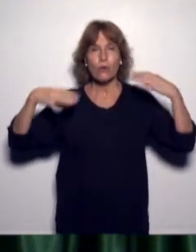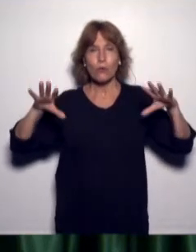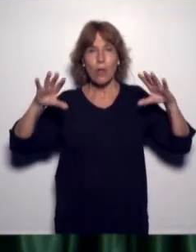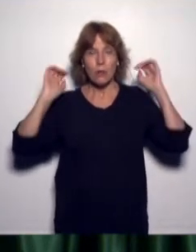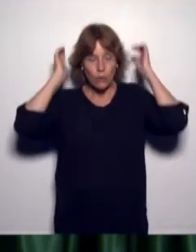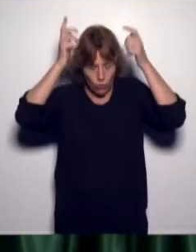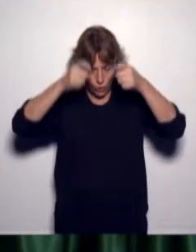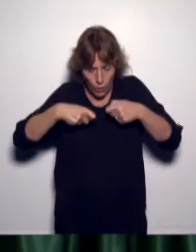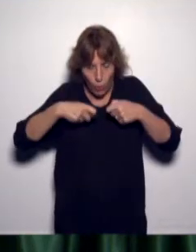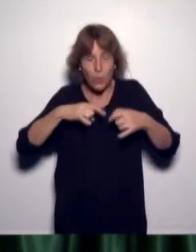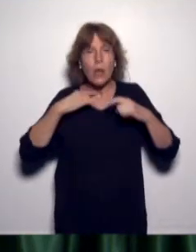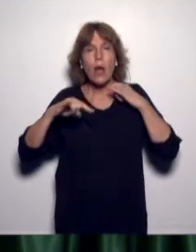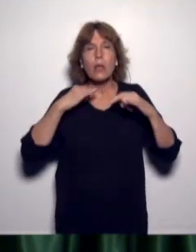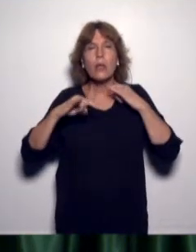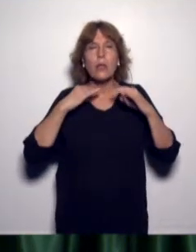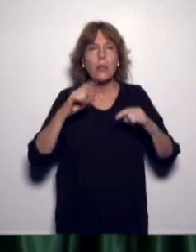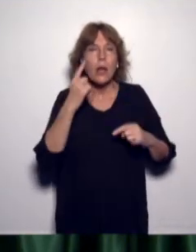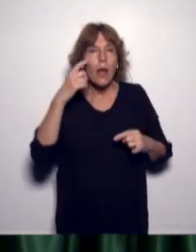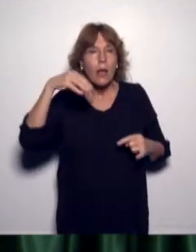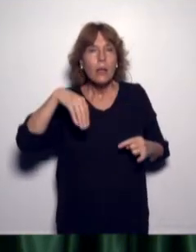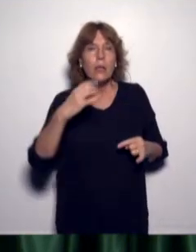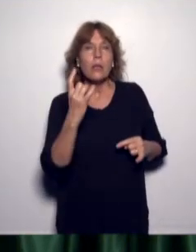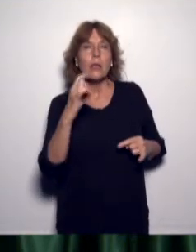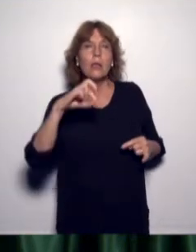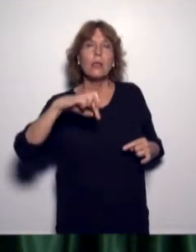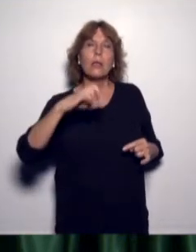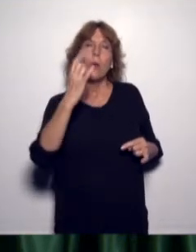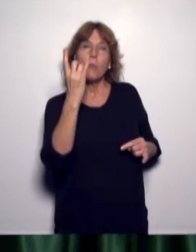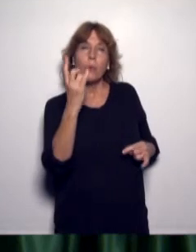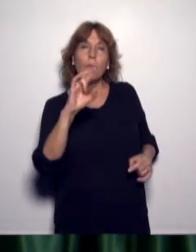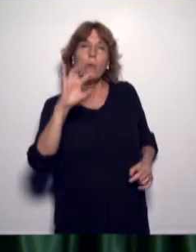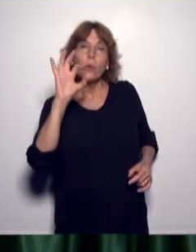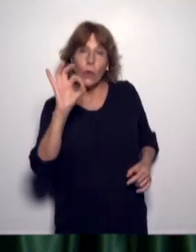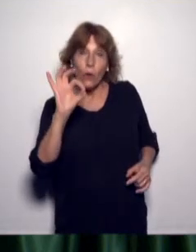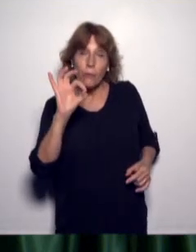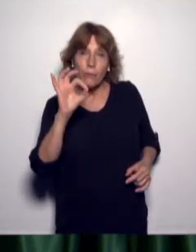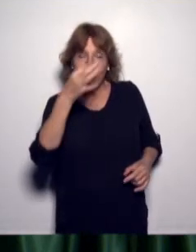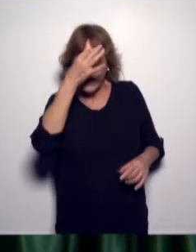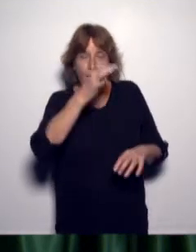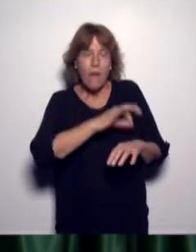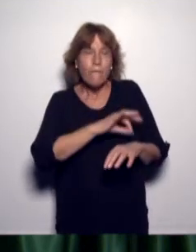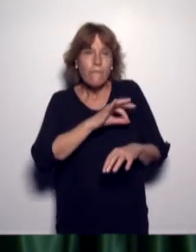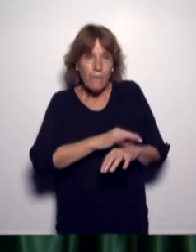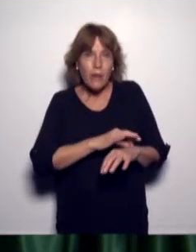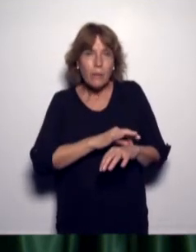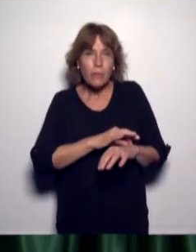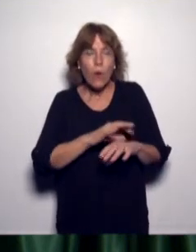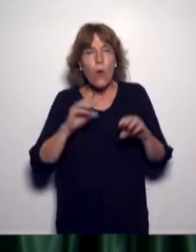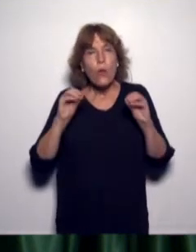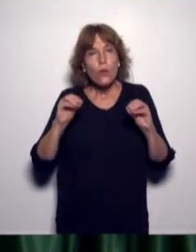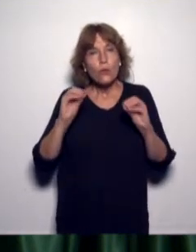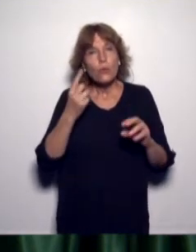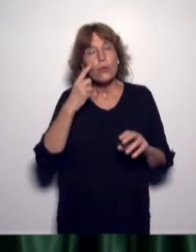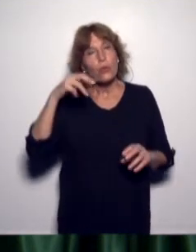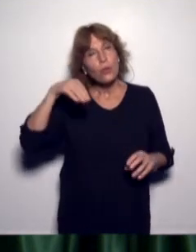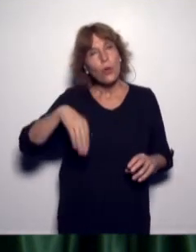gritando, «Impuro, impuro». Será impuro mientras dure su afección. Por ser impuro, vivirá